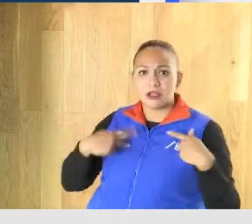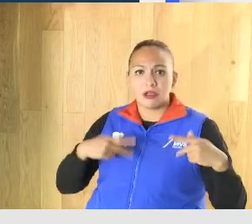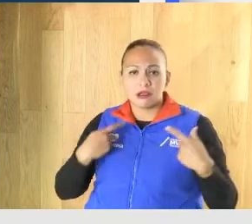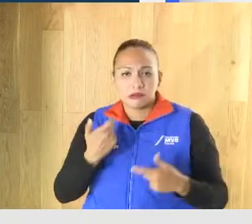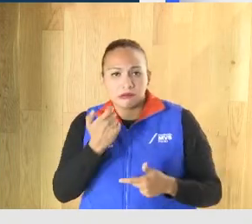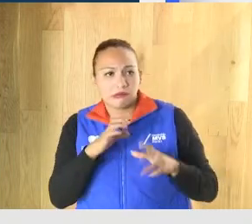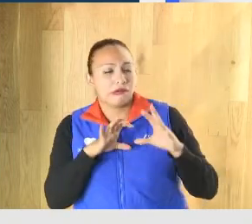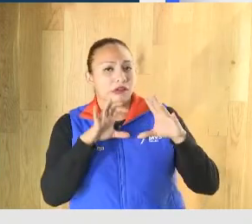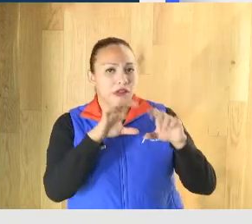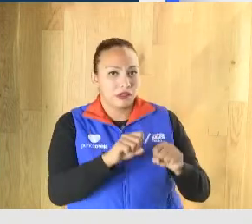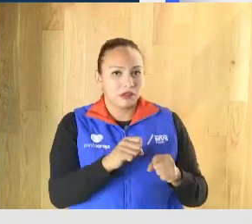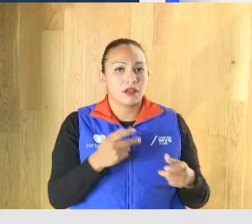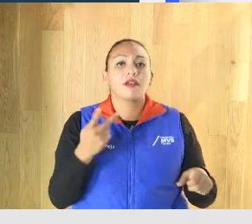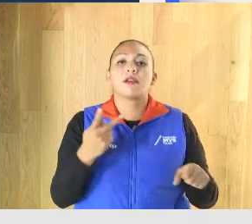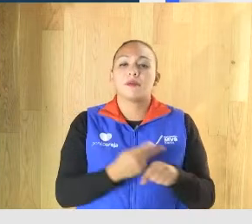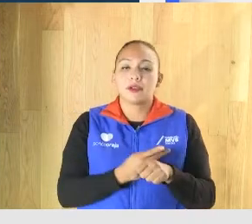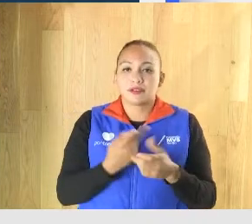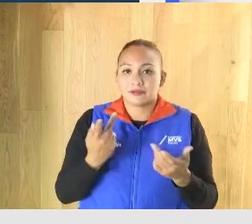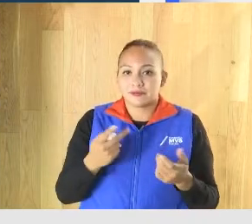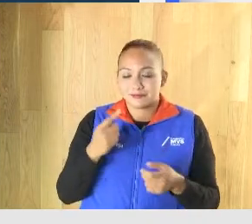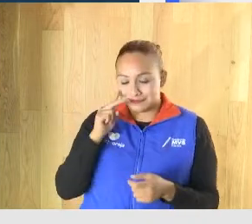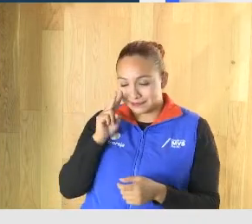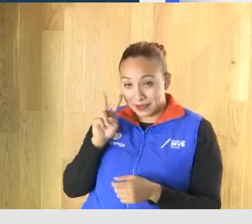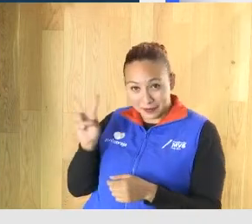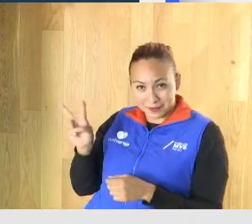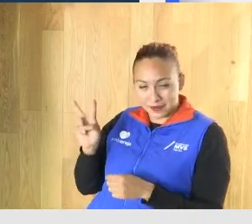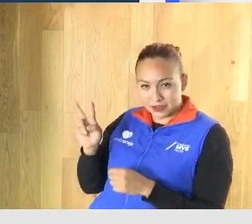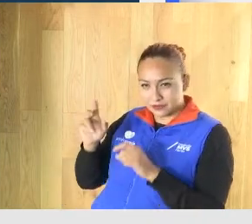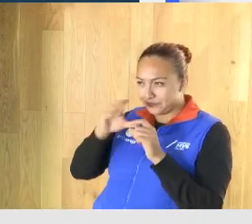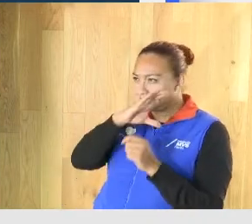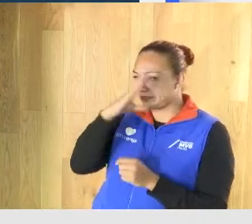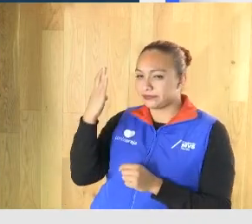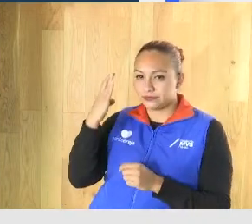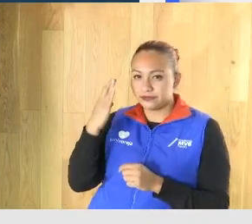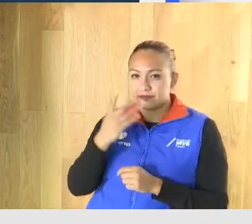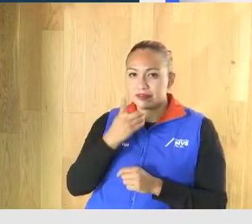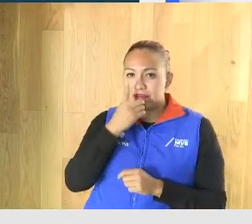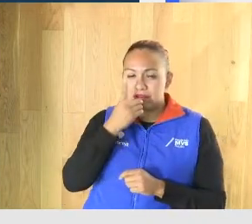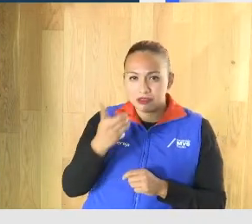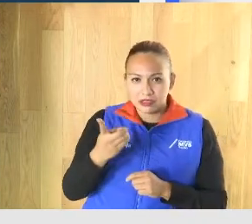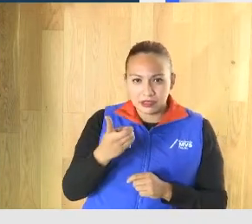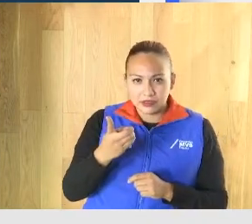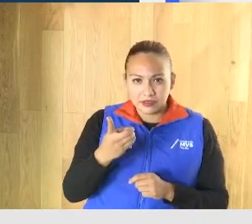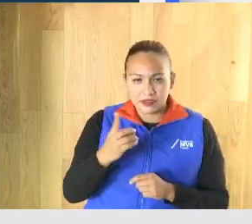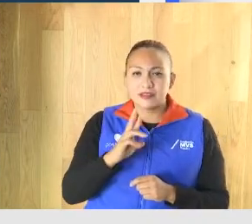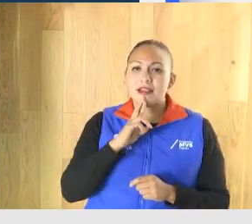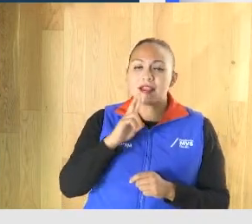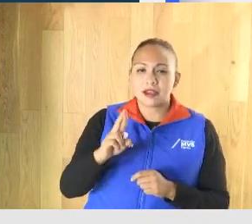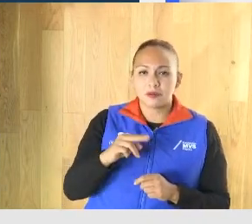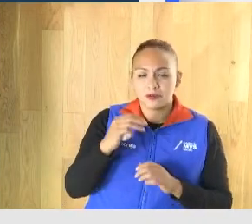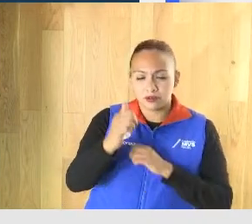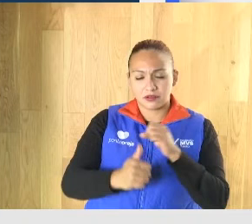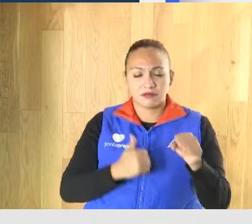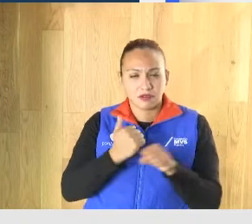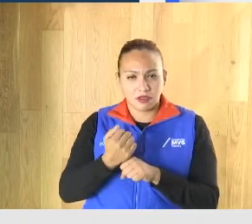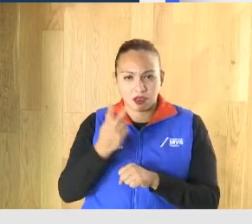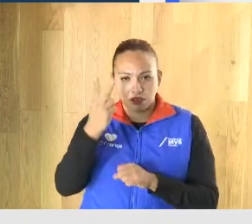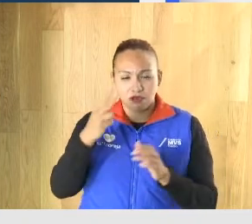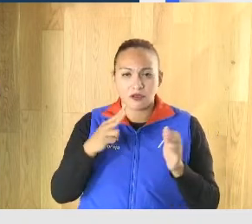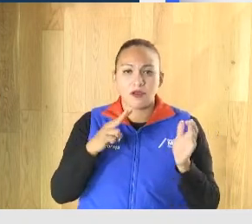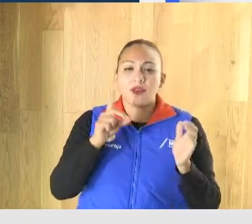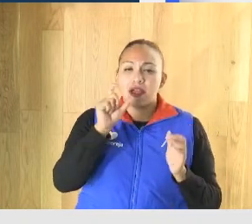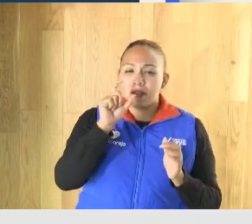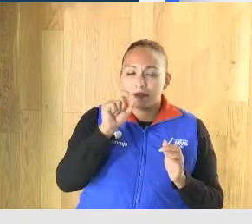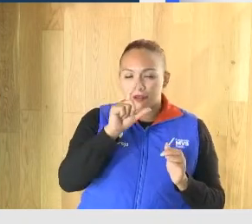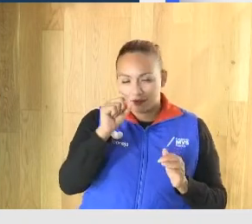riesgo de polarización, ¿no? Fijaros, según el World Inequality Report del 2022, se ha